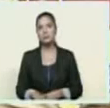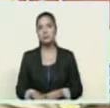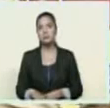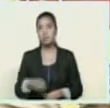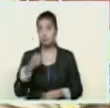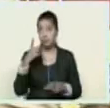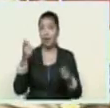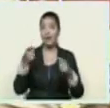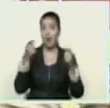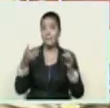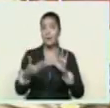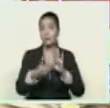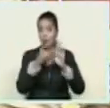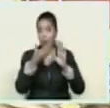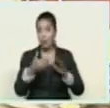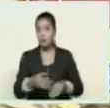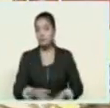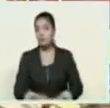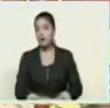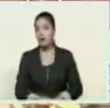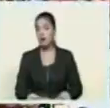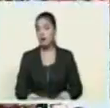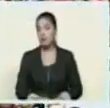en la campaña en contra